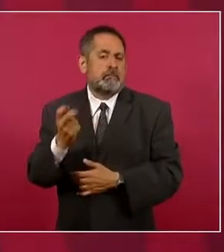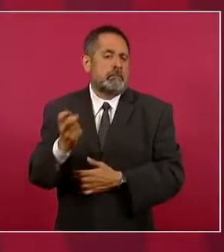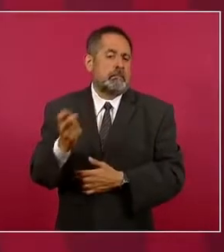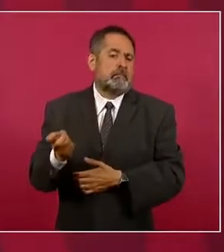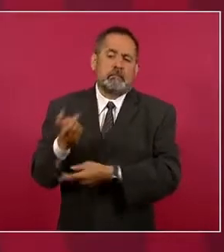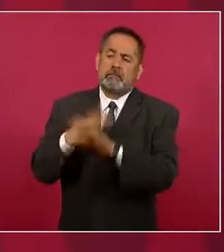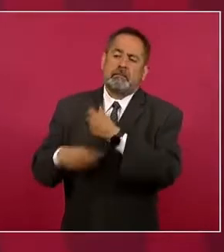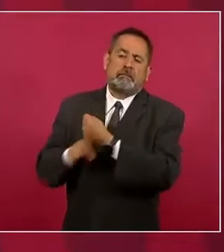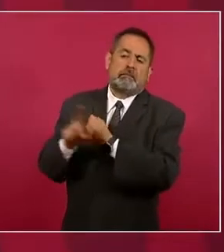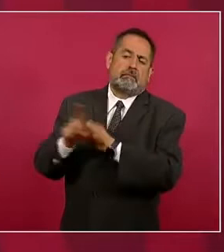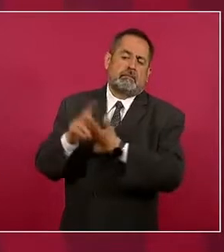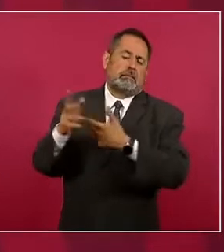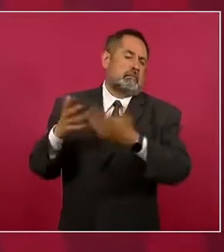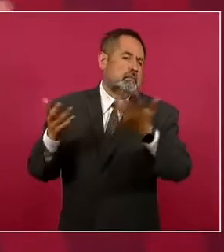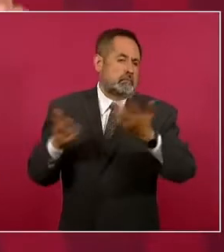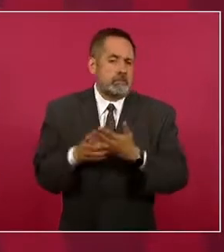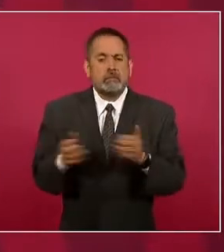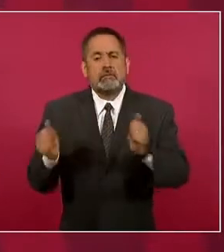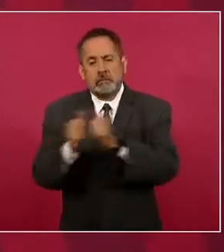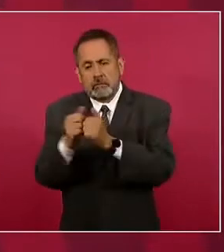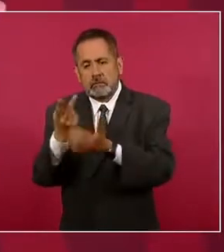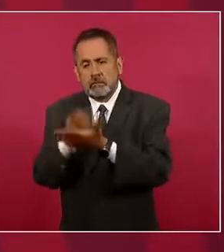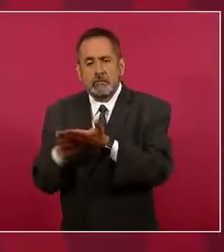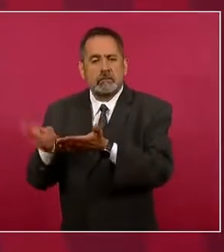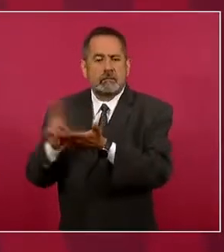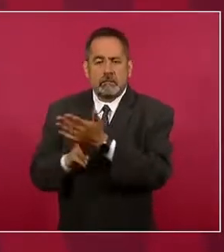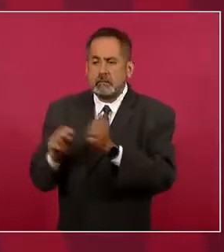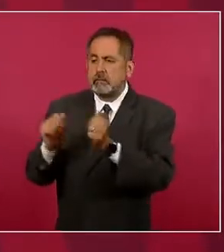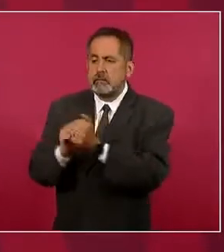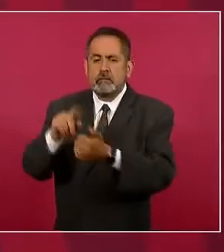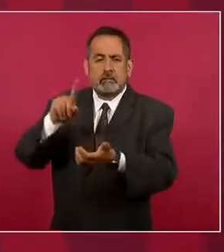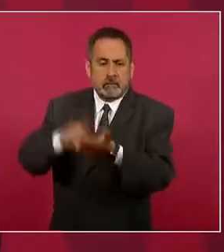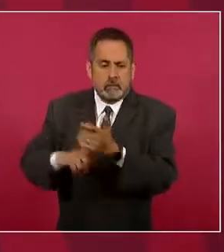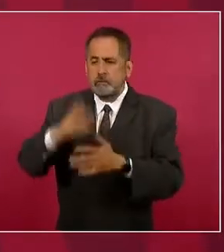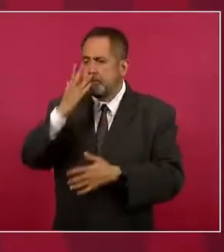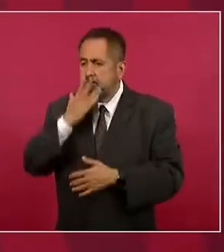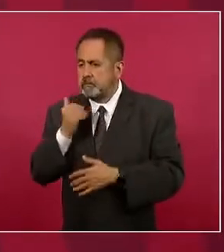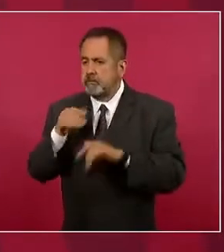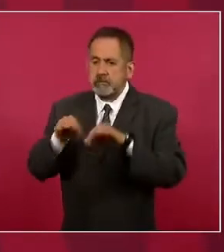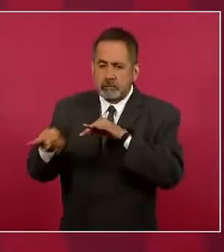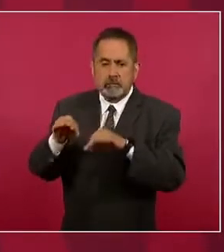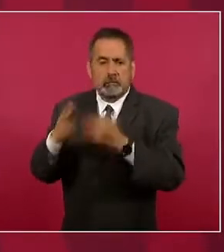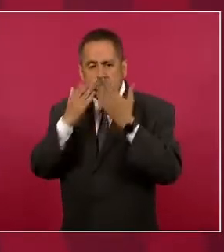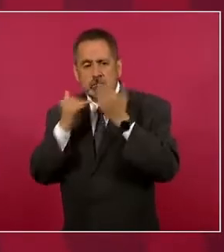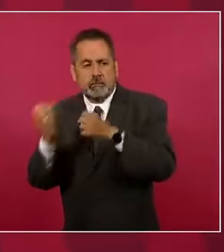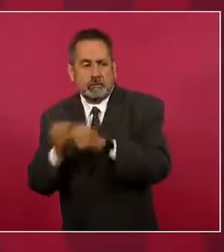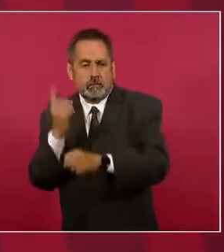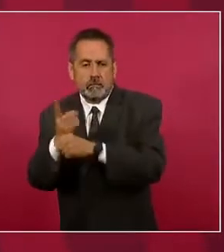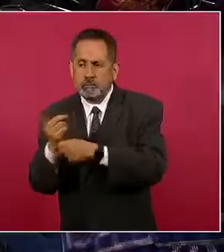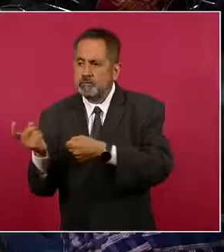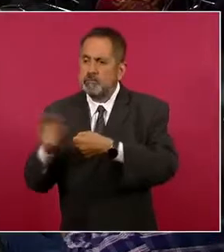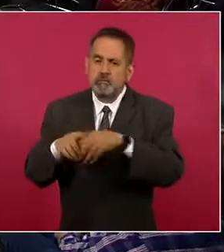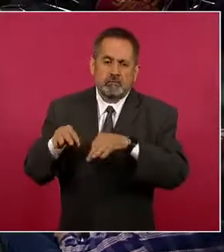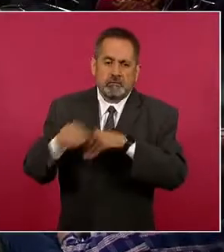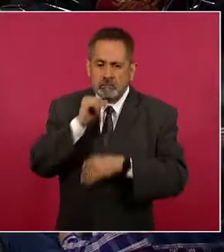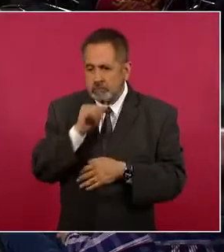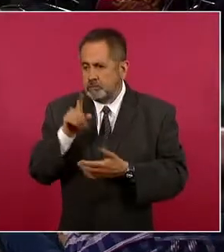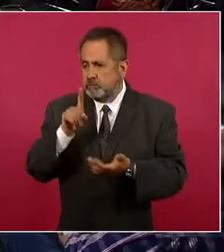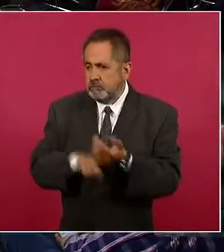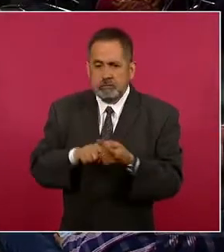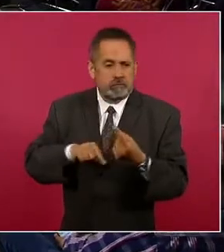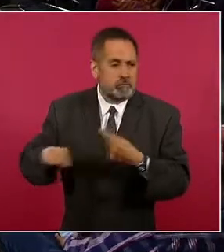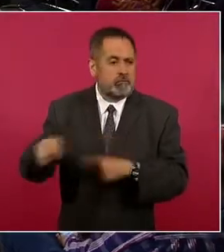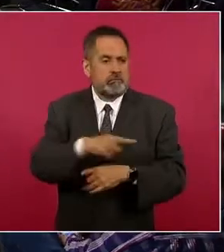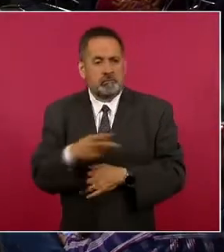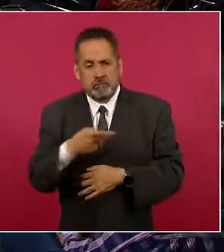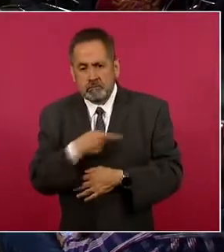aparejada a la falta de oportunidades, al empobrecimiento, a